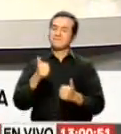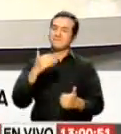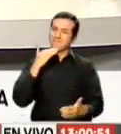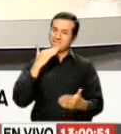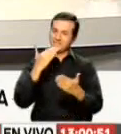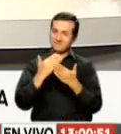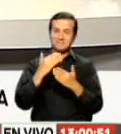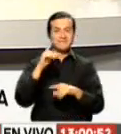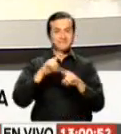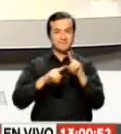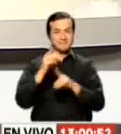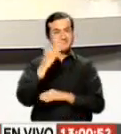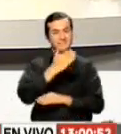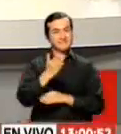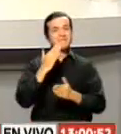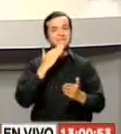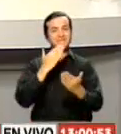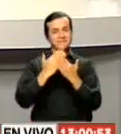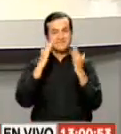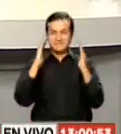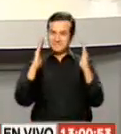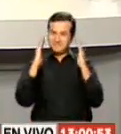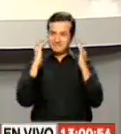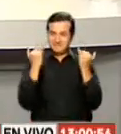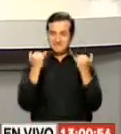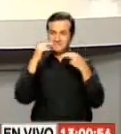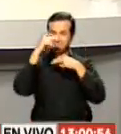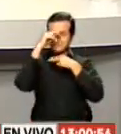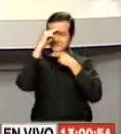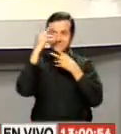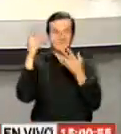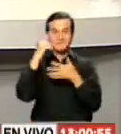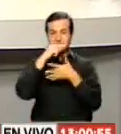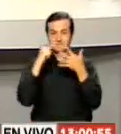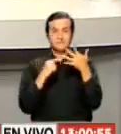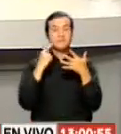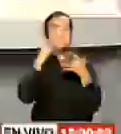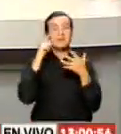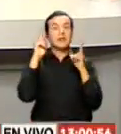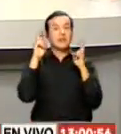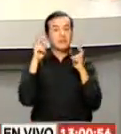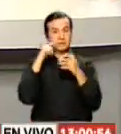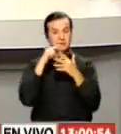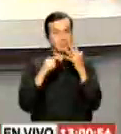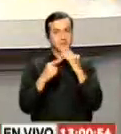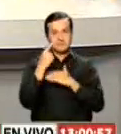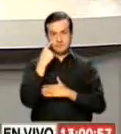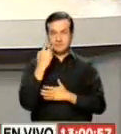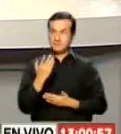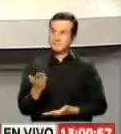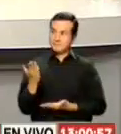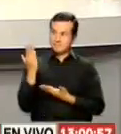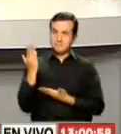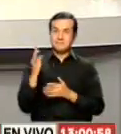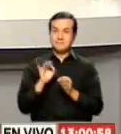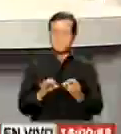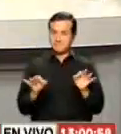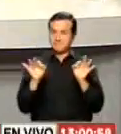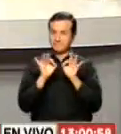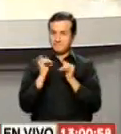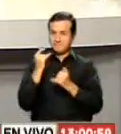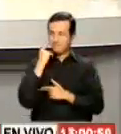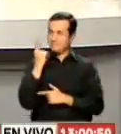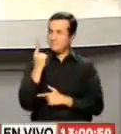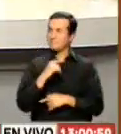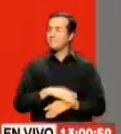amigos televidentes. Gracias por estar con nosotros en esta entrega informativa. Vamos a revisar de inmediato los titulares con las noticias destacadas al